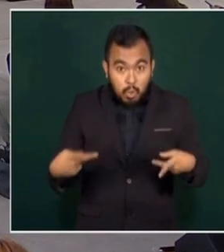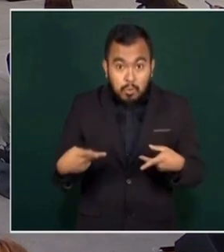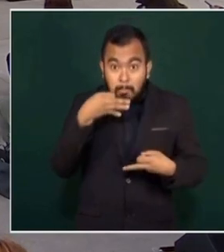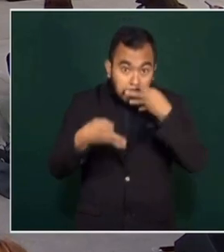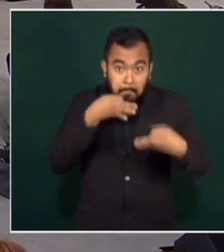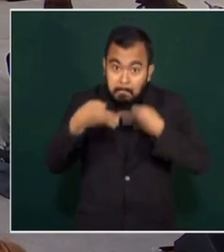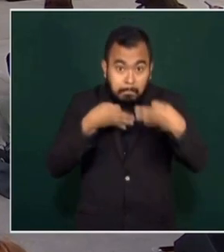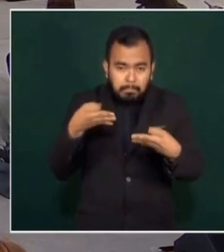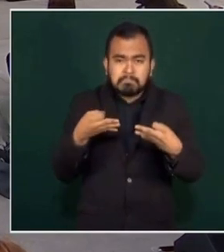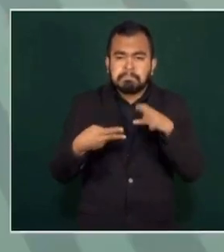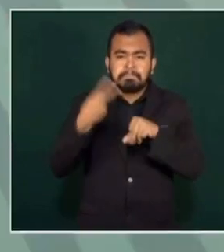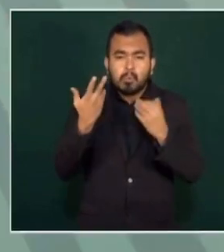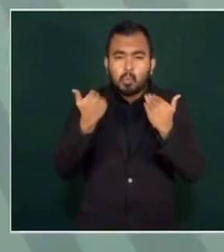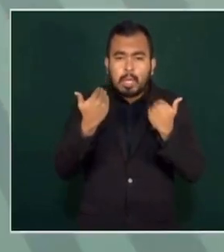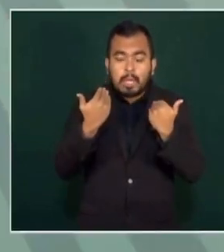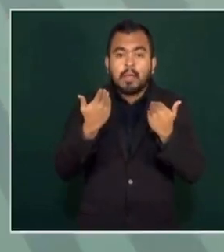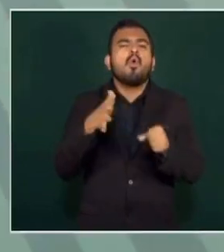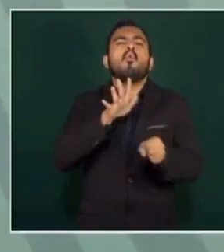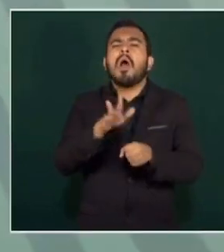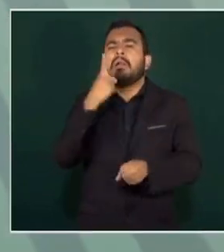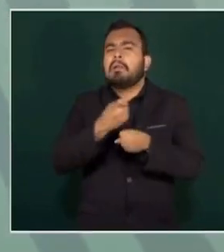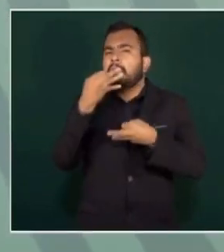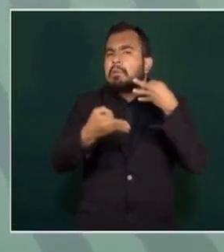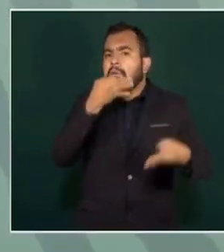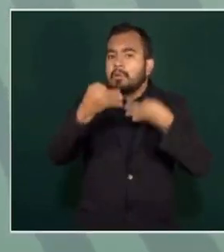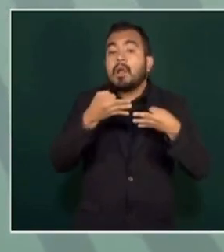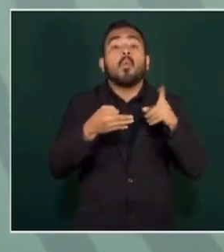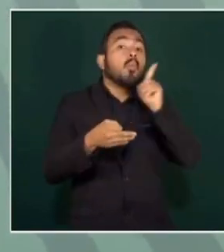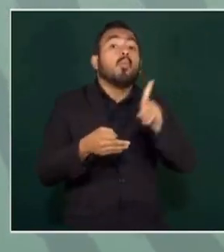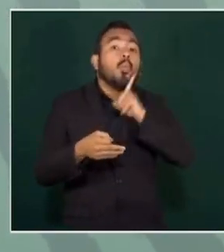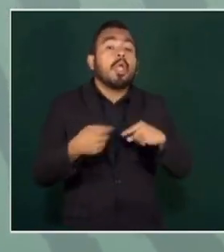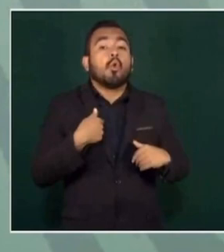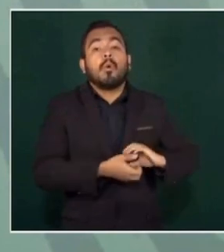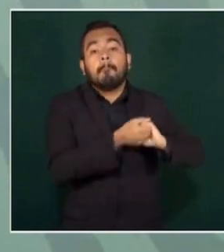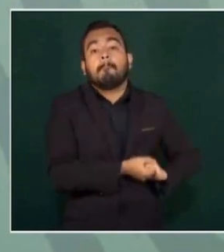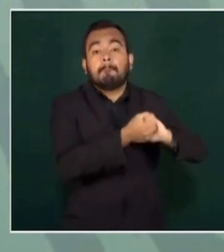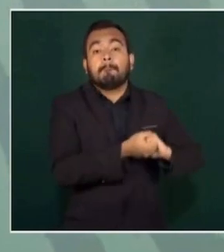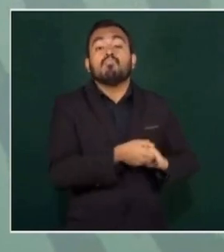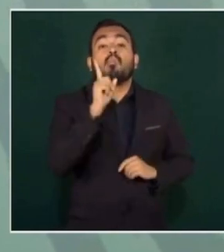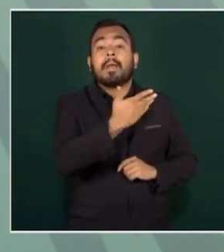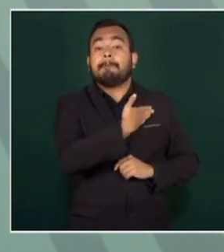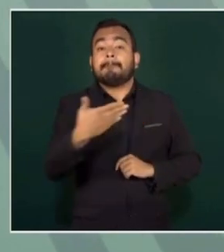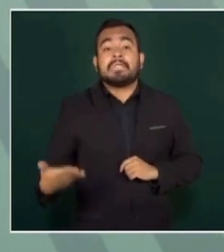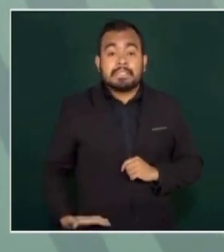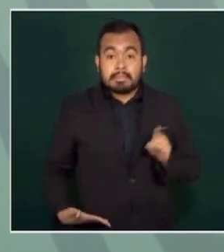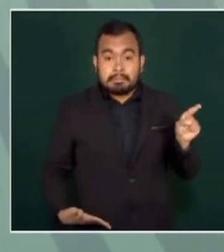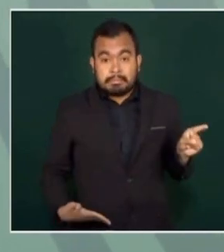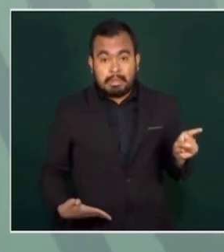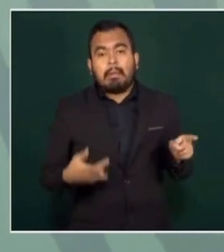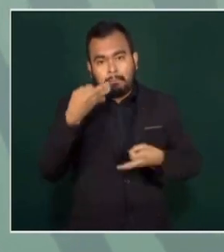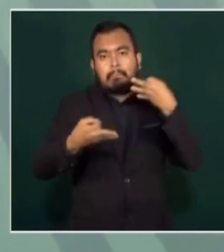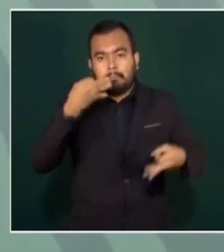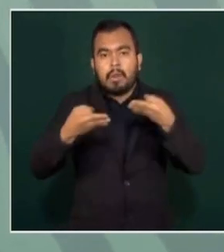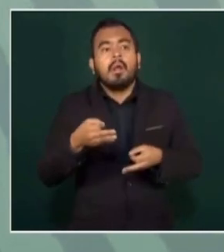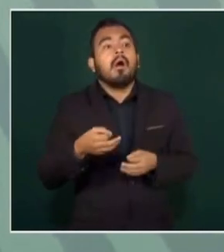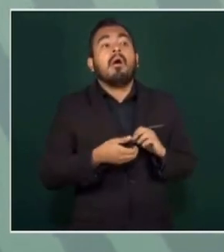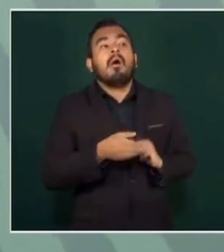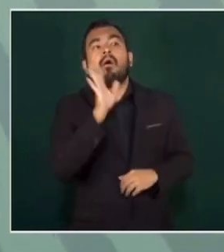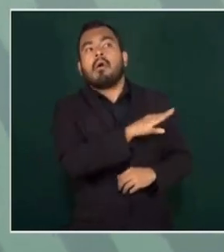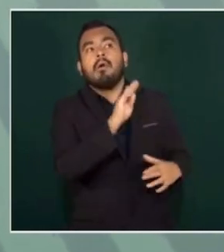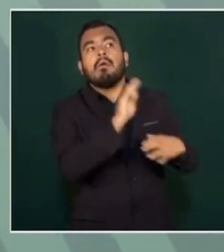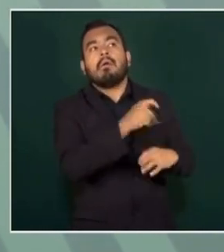nota. Fue nota que saludé a la presidenta. O que no la saludé.